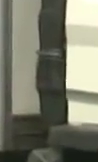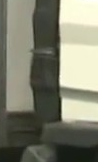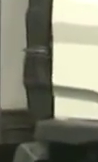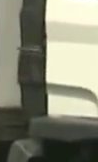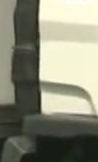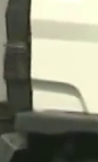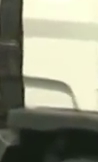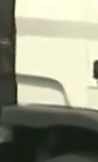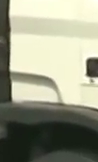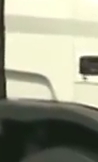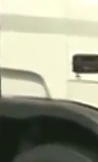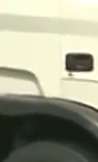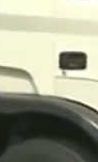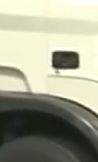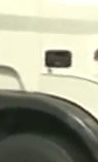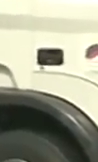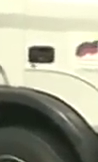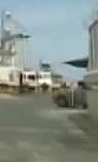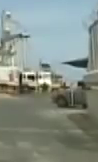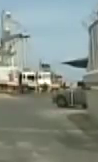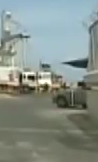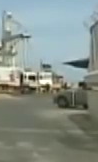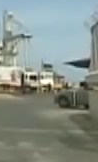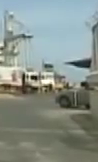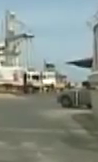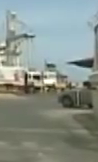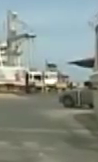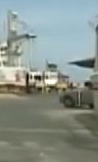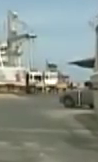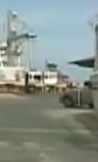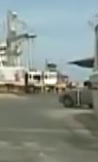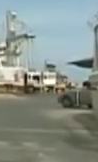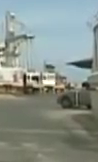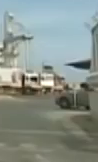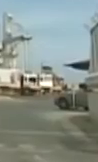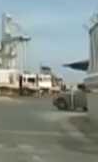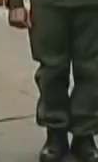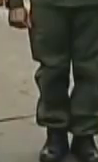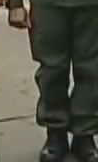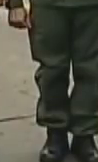Pescalva, desde donde nos encontramos, y que viva nuestro pueblo. Despedimos este pase.